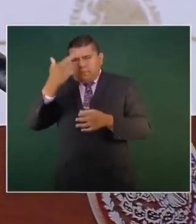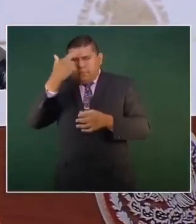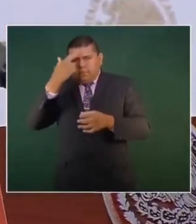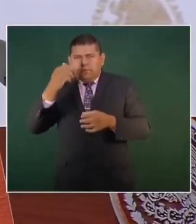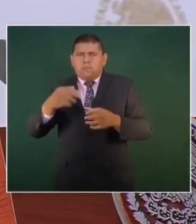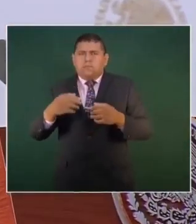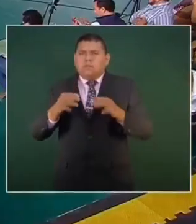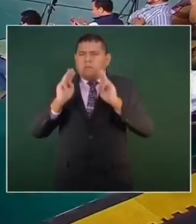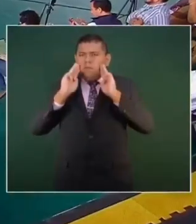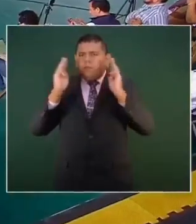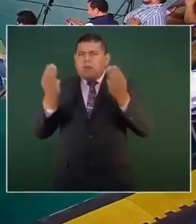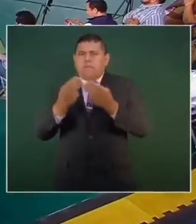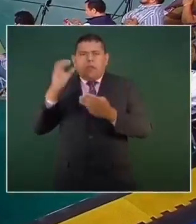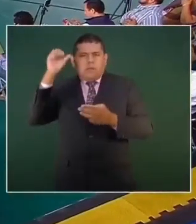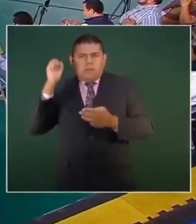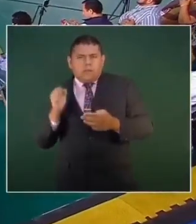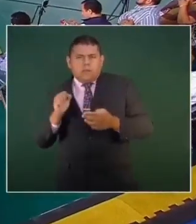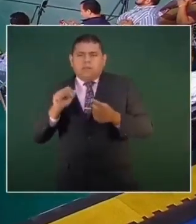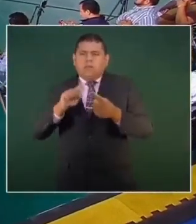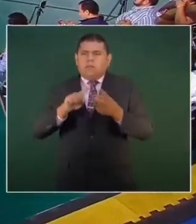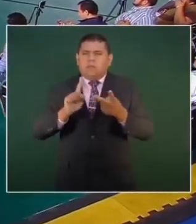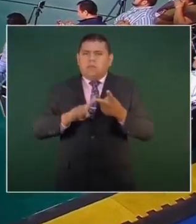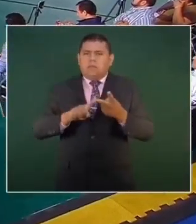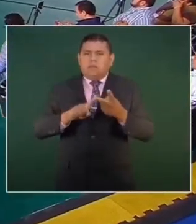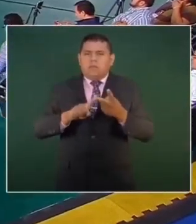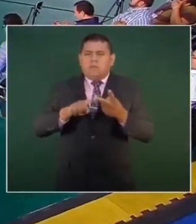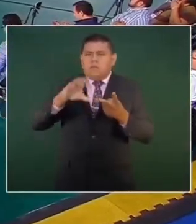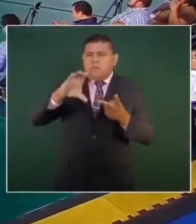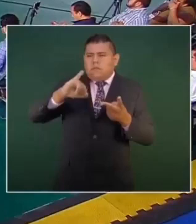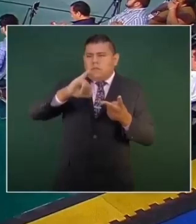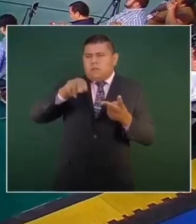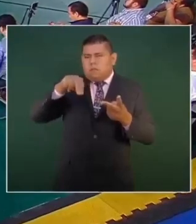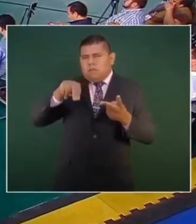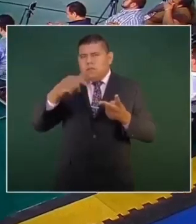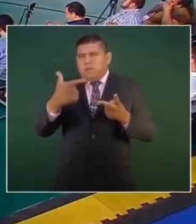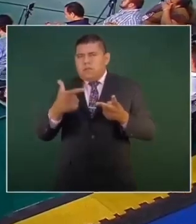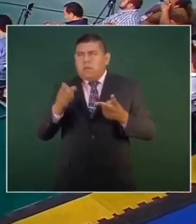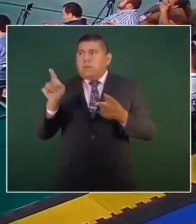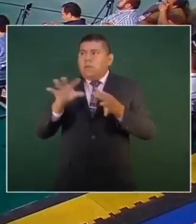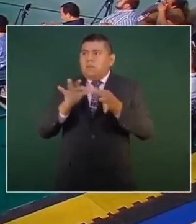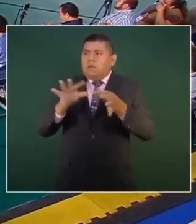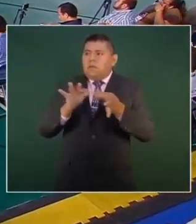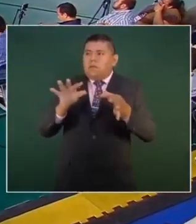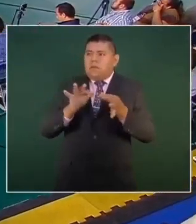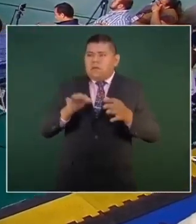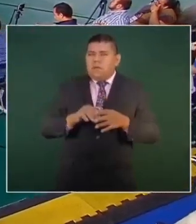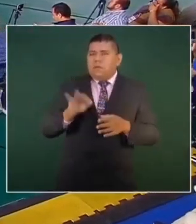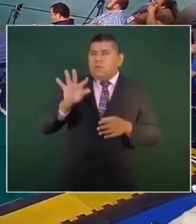cártel de Sinaloa y el de Jalisco, Nueva Generación, tienen 40,000.